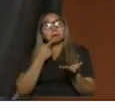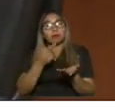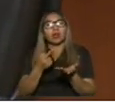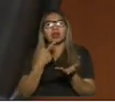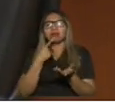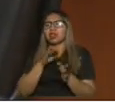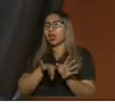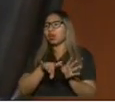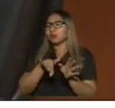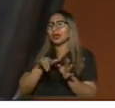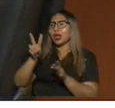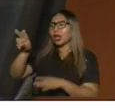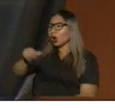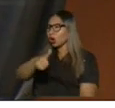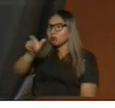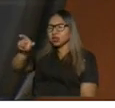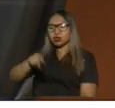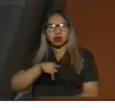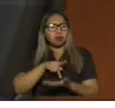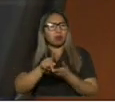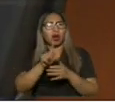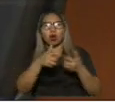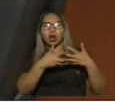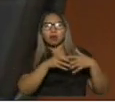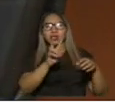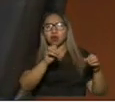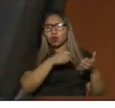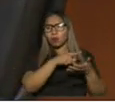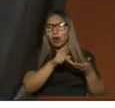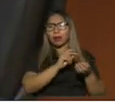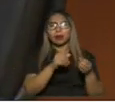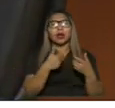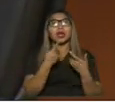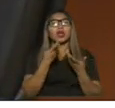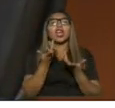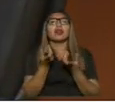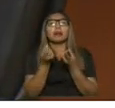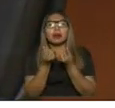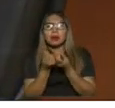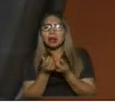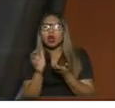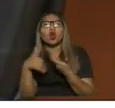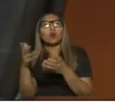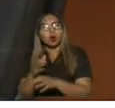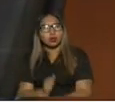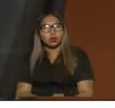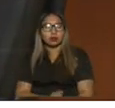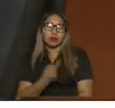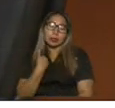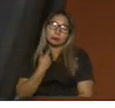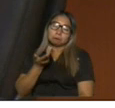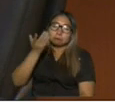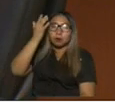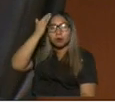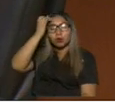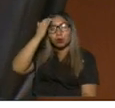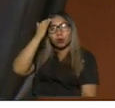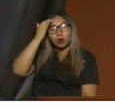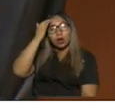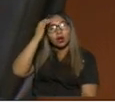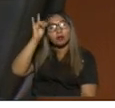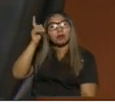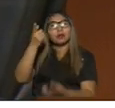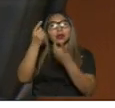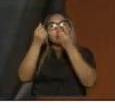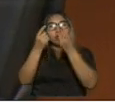que legalmente puede cobrar, válgame Dios, ahí es donde algunos estamos preocupados. El presupuesto general del Estado va a aumentar